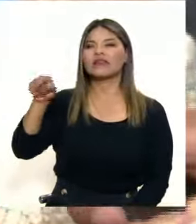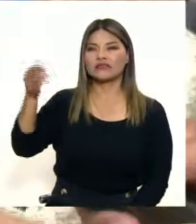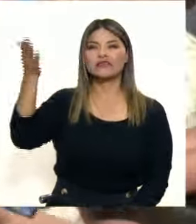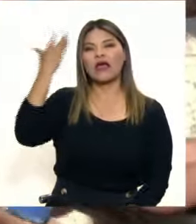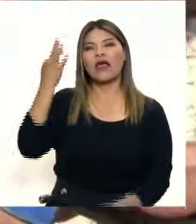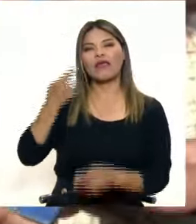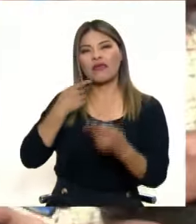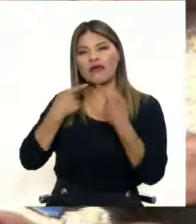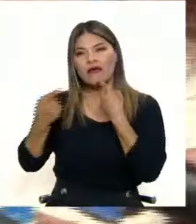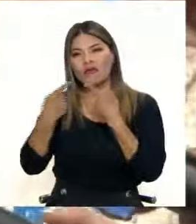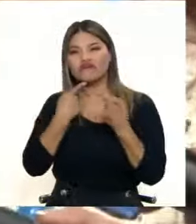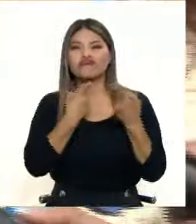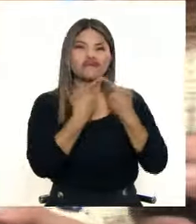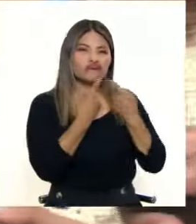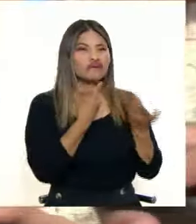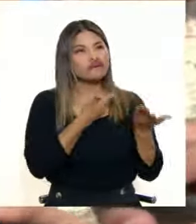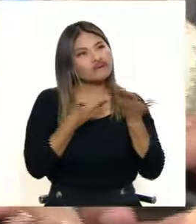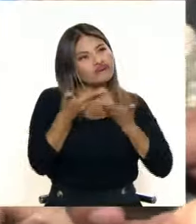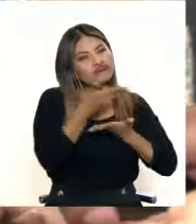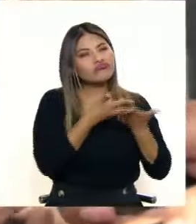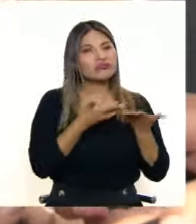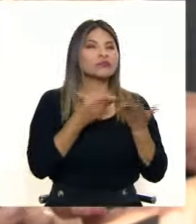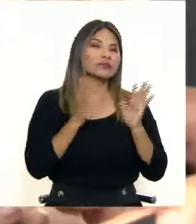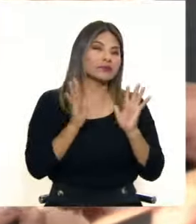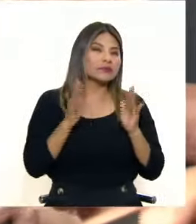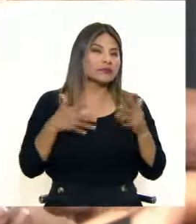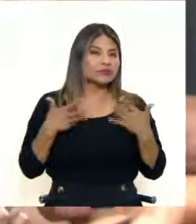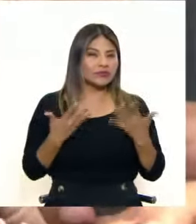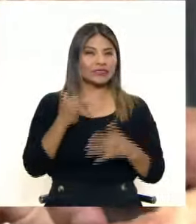de negociación y